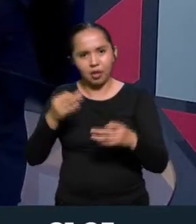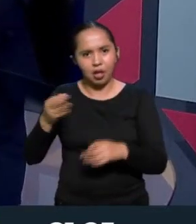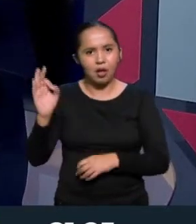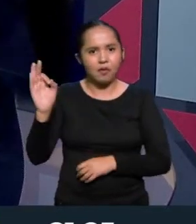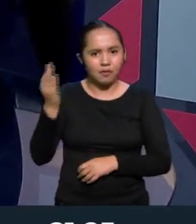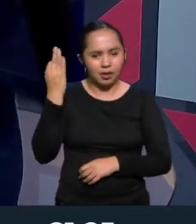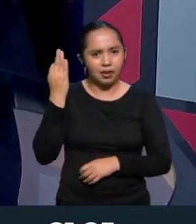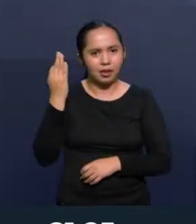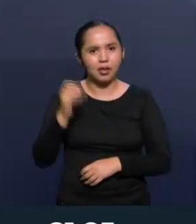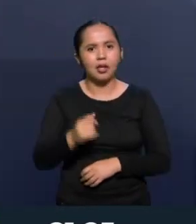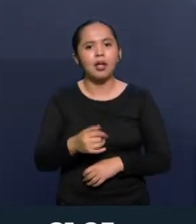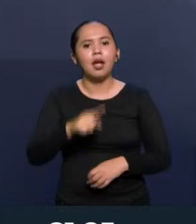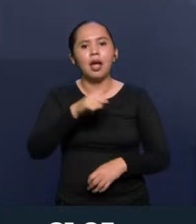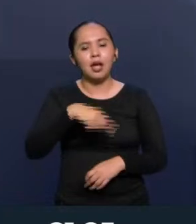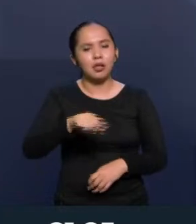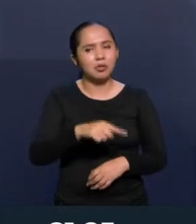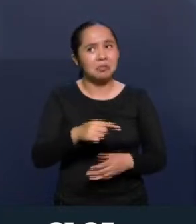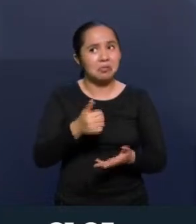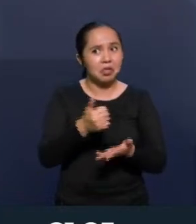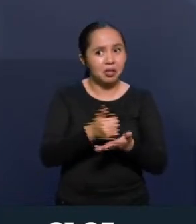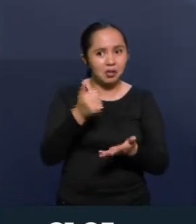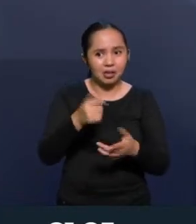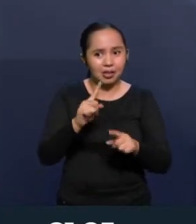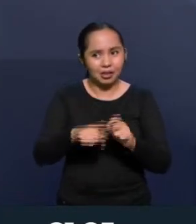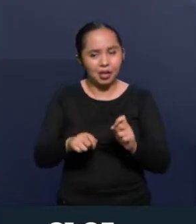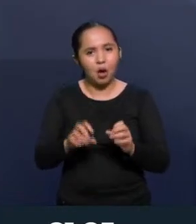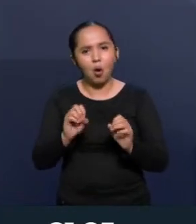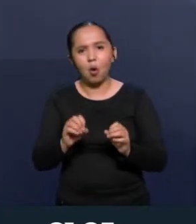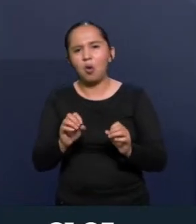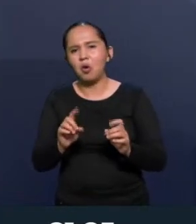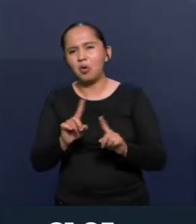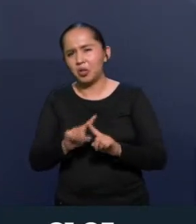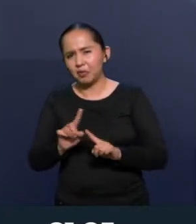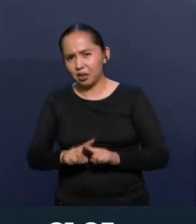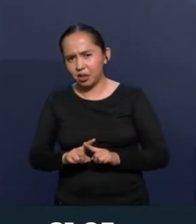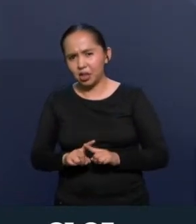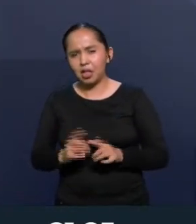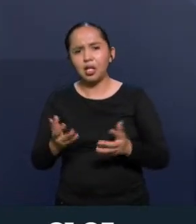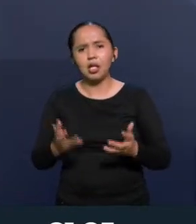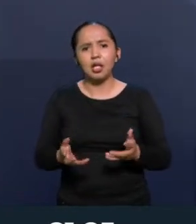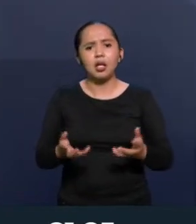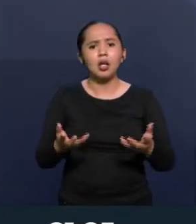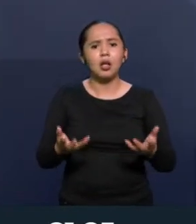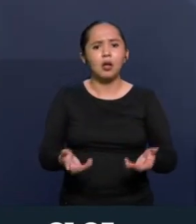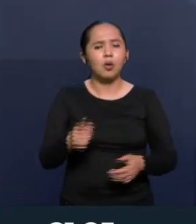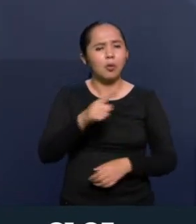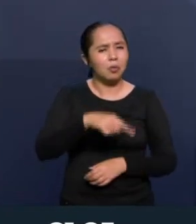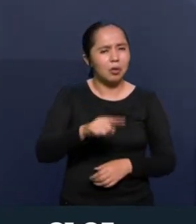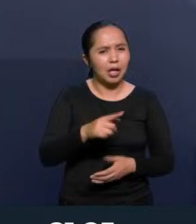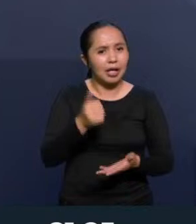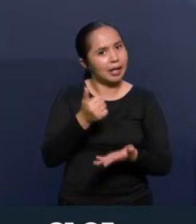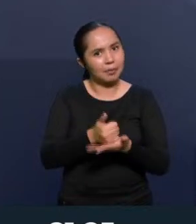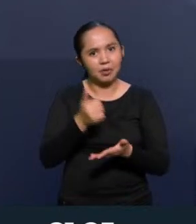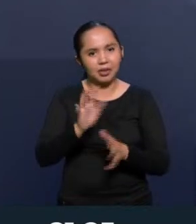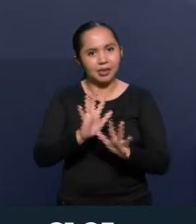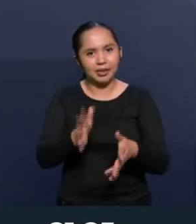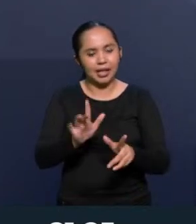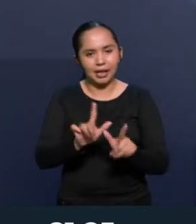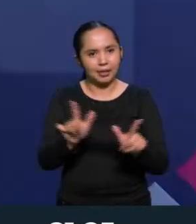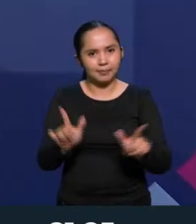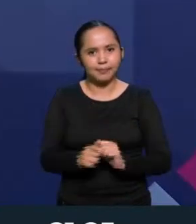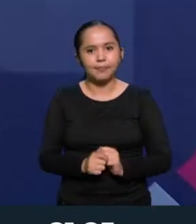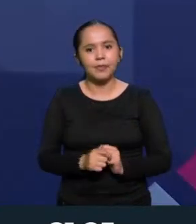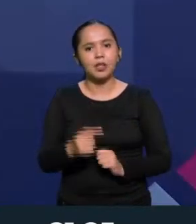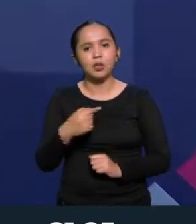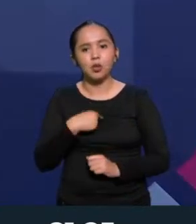forma de que esta reforma se impugne, no hay forma de que se le dé marcha atrás, ¿será ya una conquista de las contempladas en este 10º transitorio de la reforma? Pues yo no